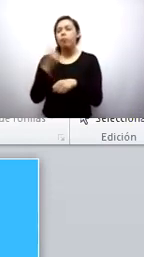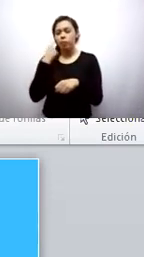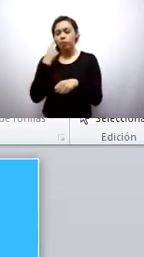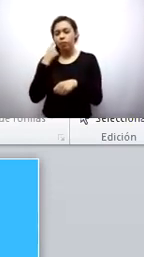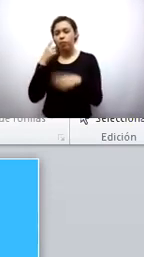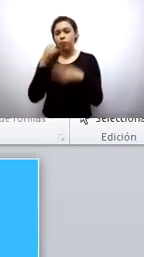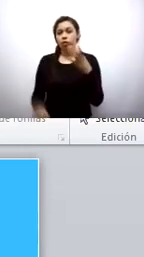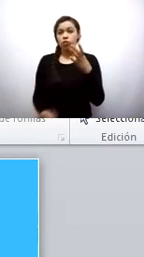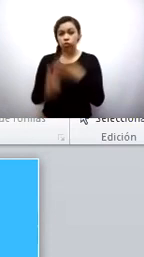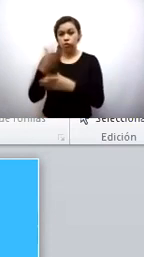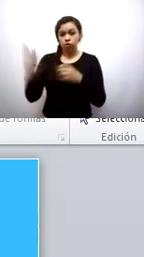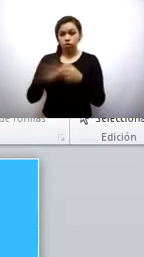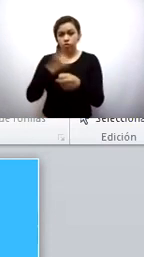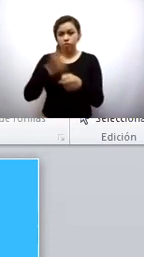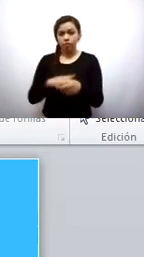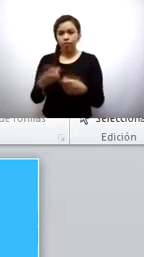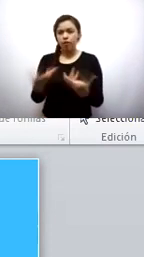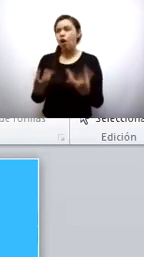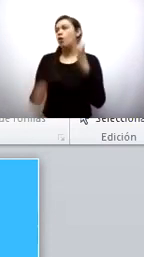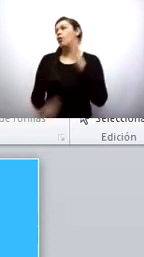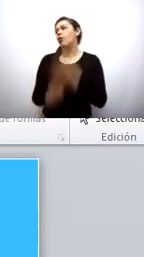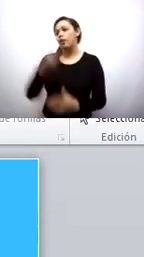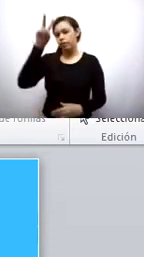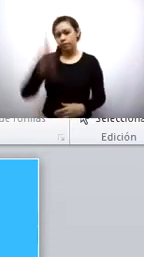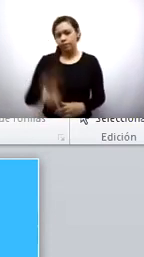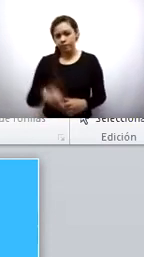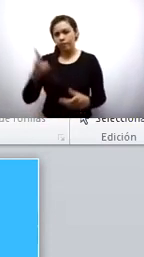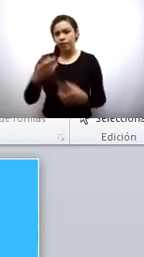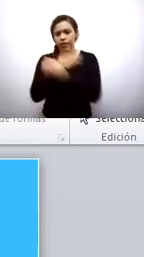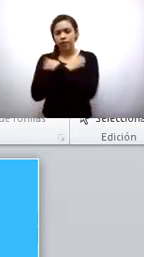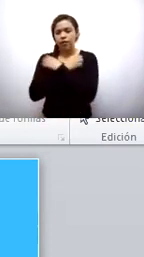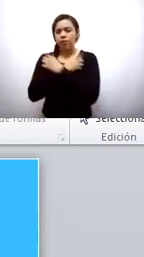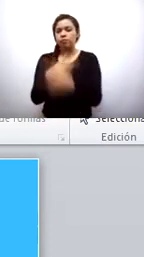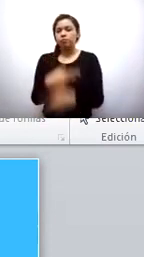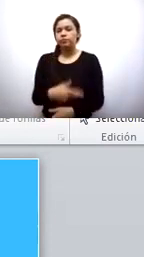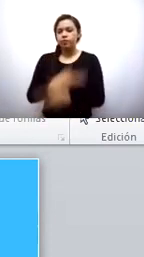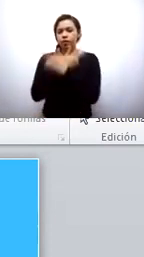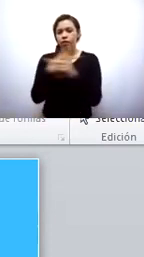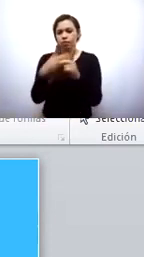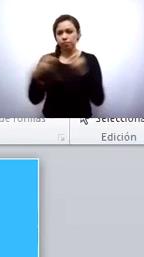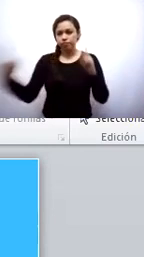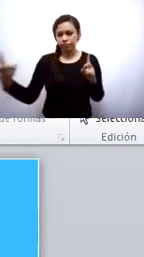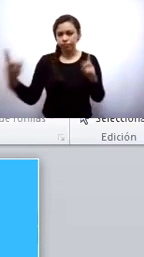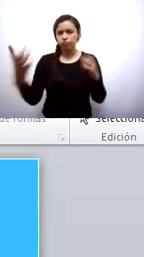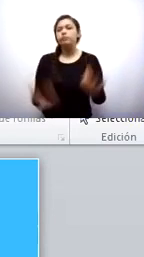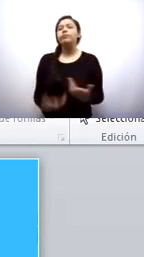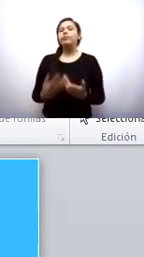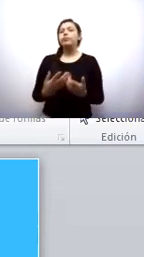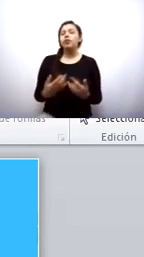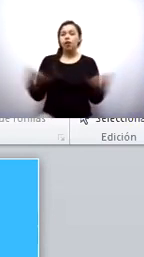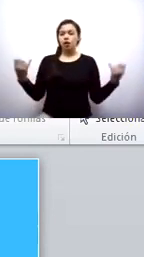realidad, o bueno, en esta realidad momentánea que es la educación en línea, pues bueno, los chicos tendrían que tener